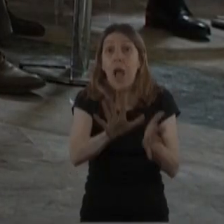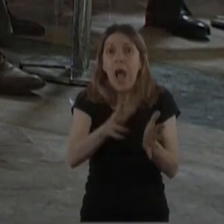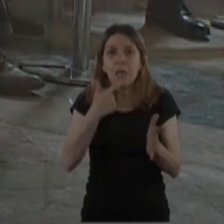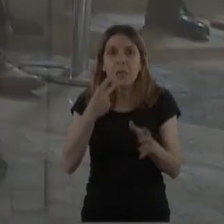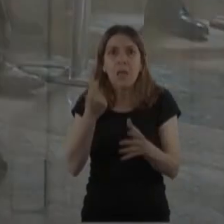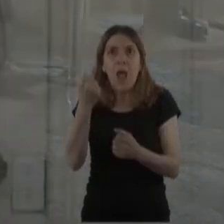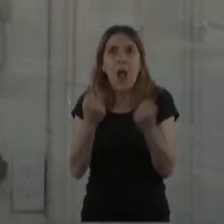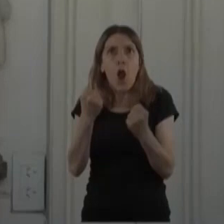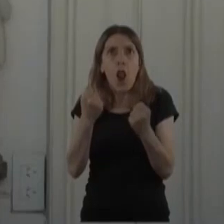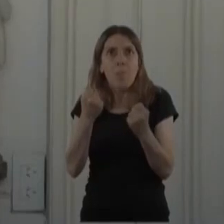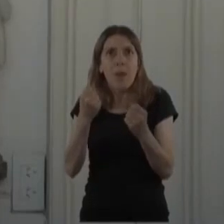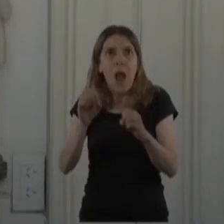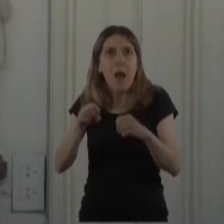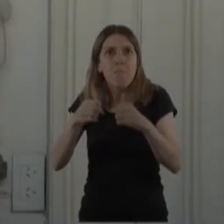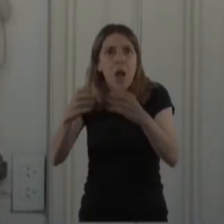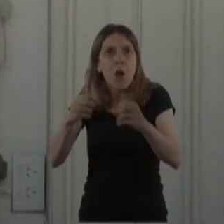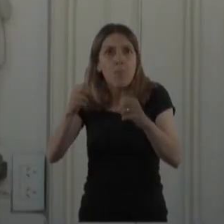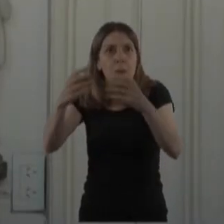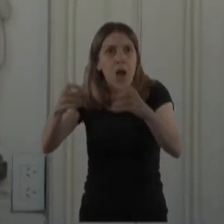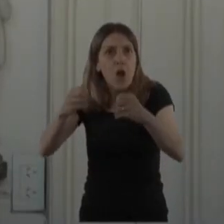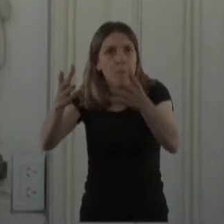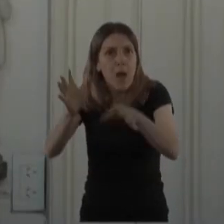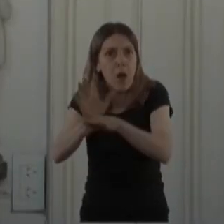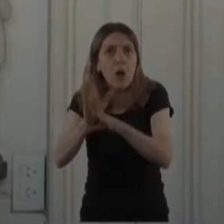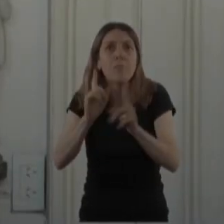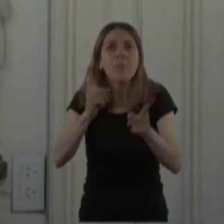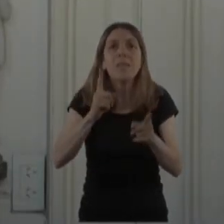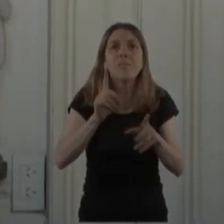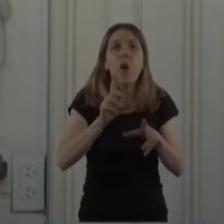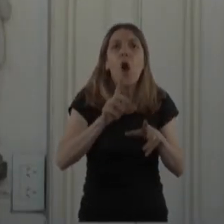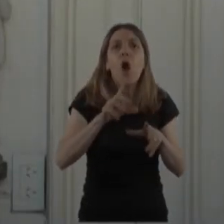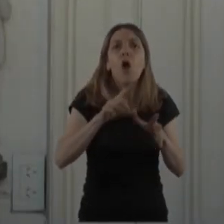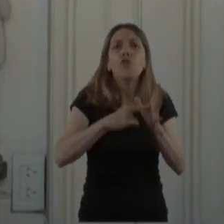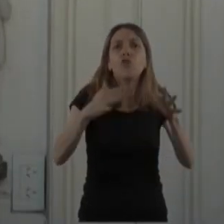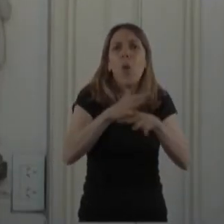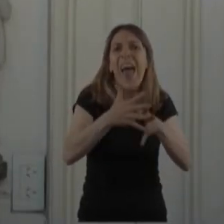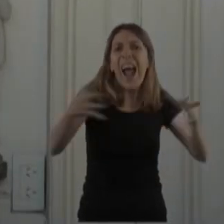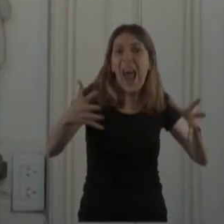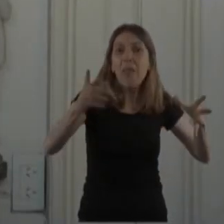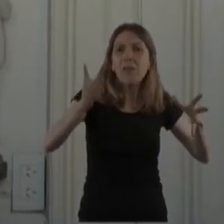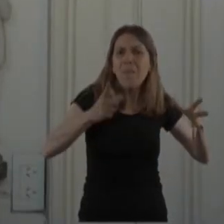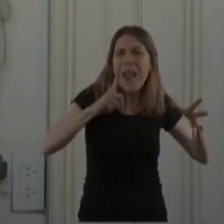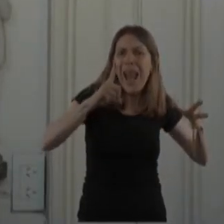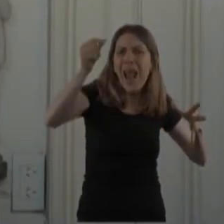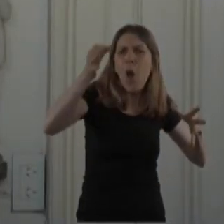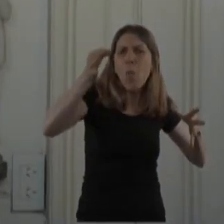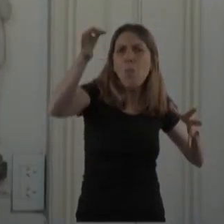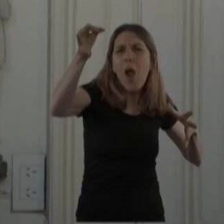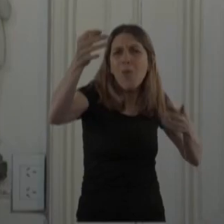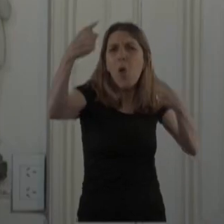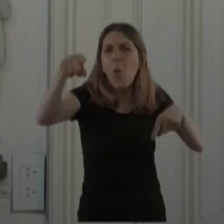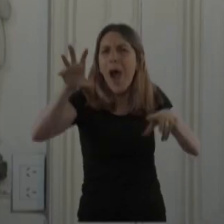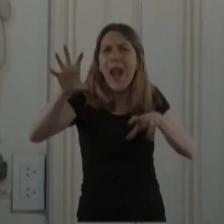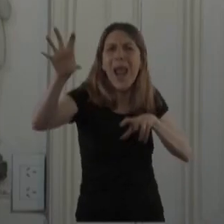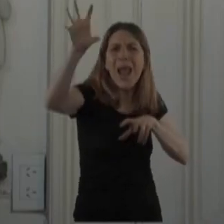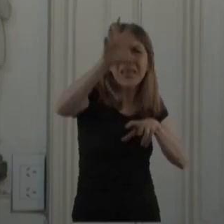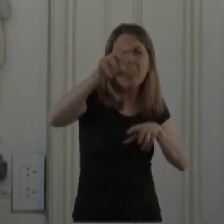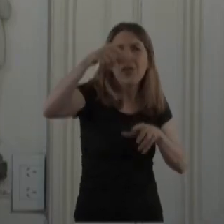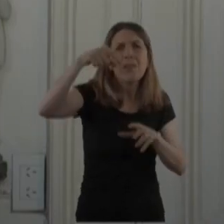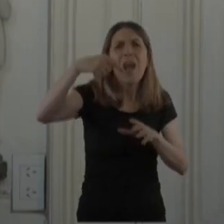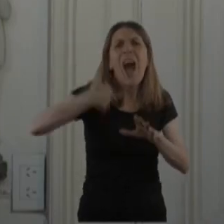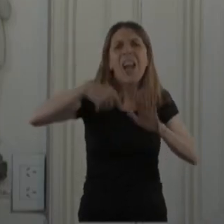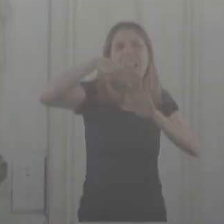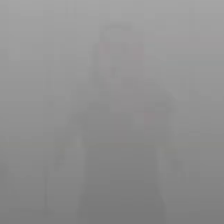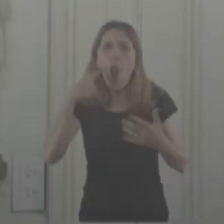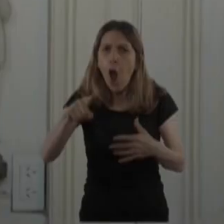no solamente en los lugares centrales de la Argentina, sino también en los lugares más alejados, en cada rincón, al norte y al sur